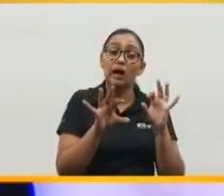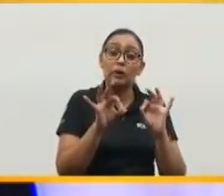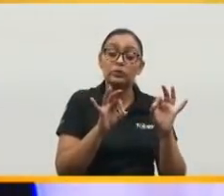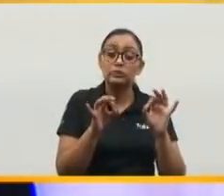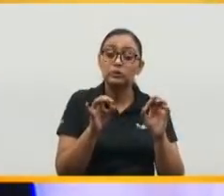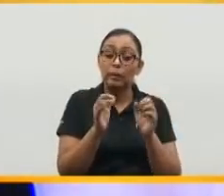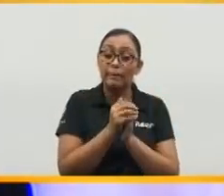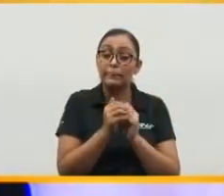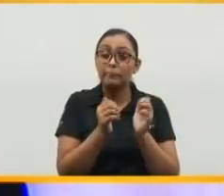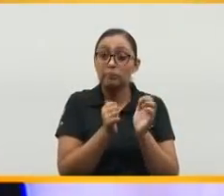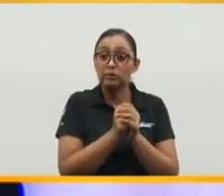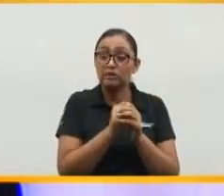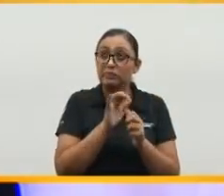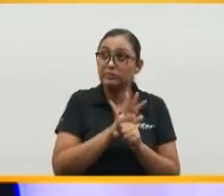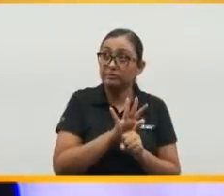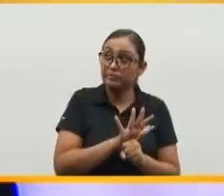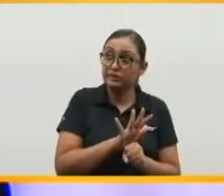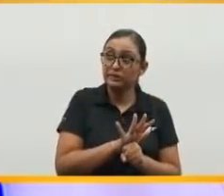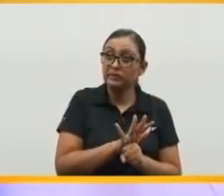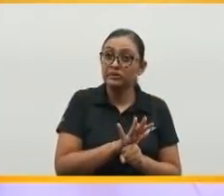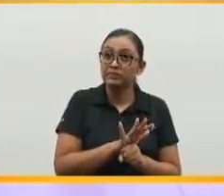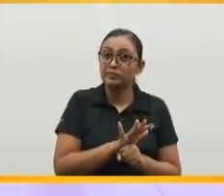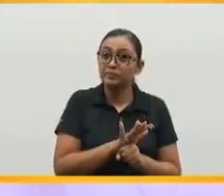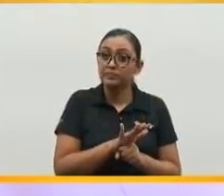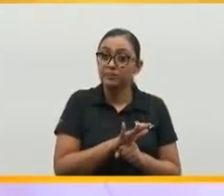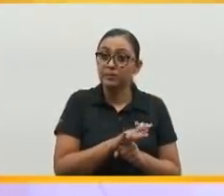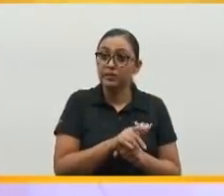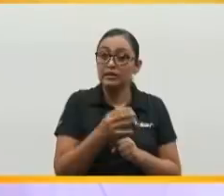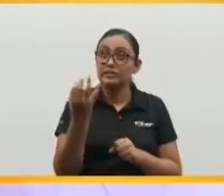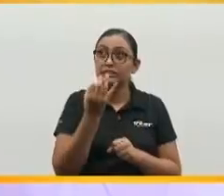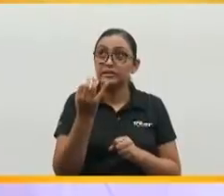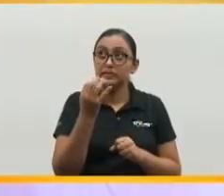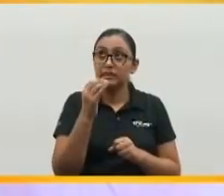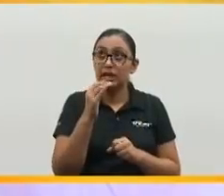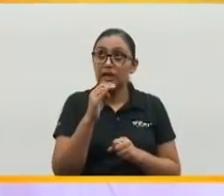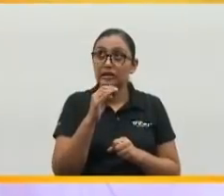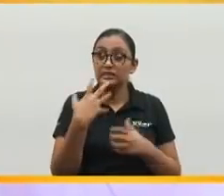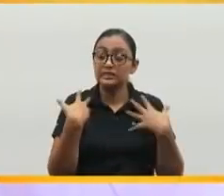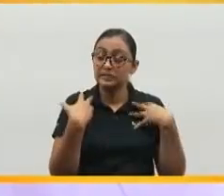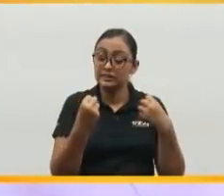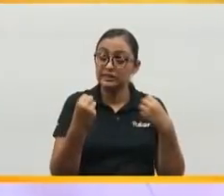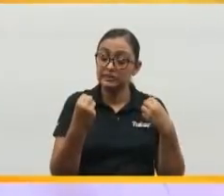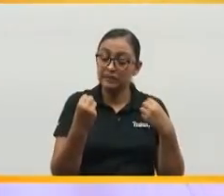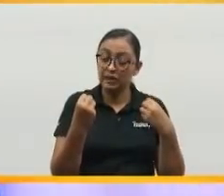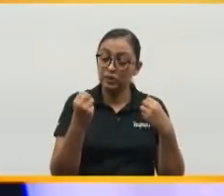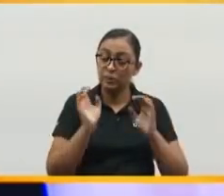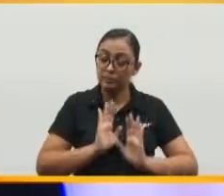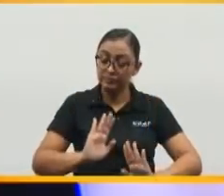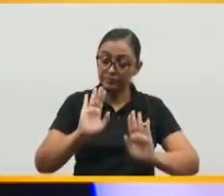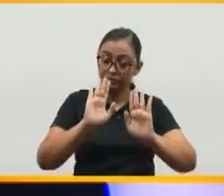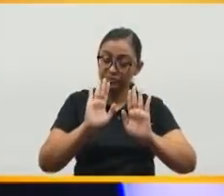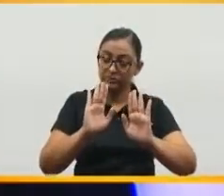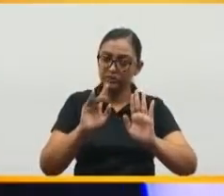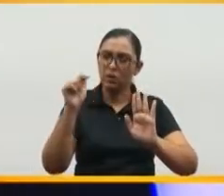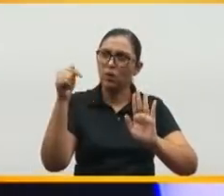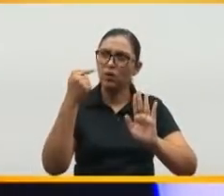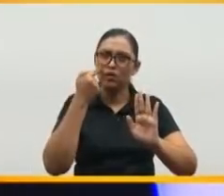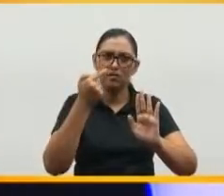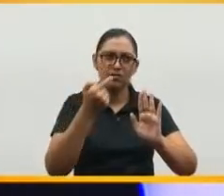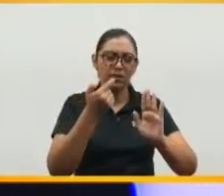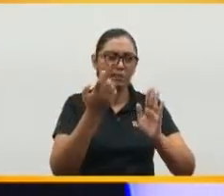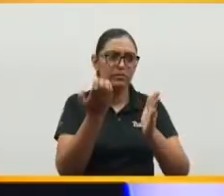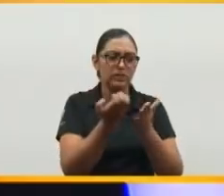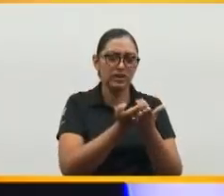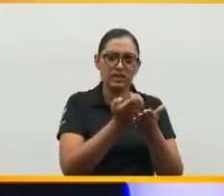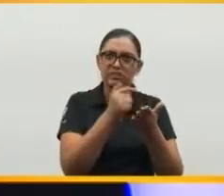rueda de depresión, por aquellos que necesitan un milagro de salud. Hoy hemos reconocido lo que tus evangelios enseñan, que tú tienes